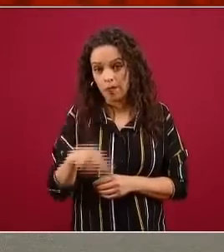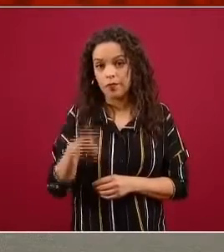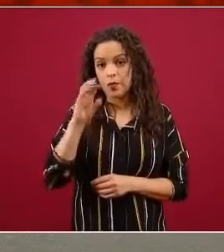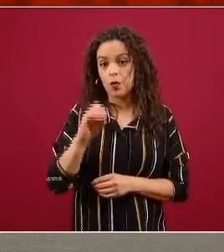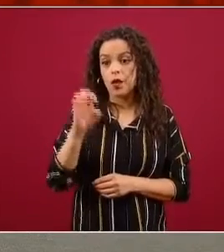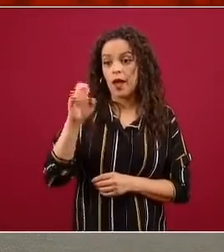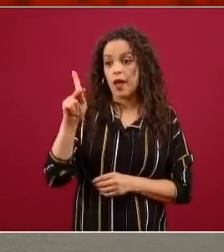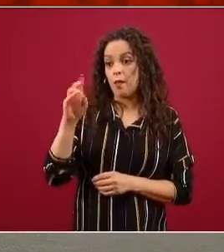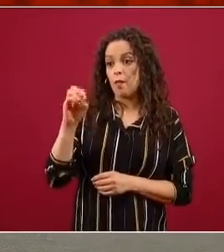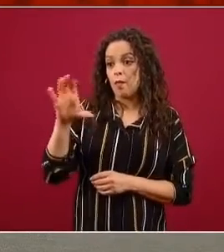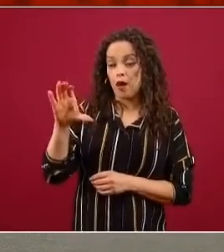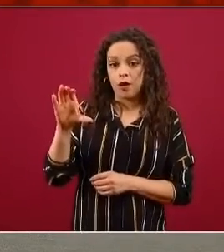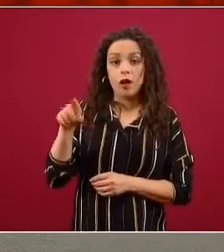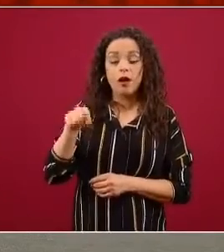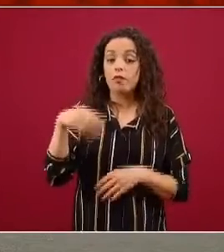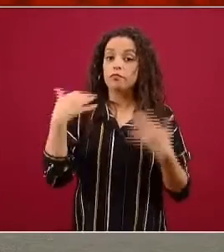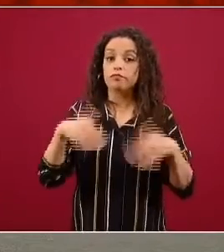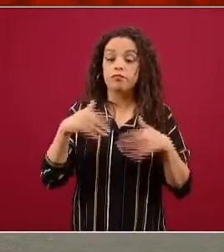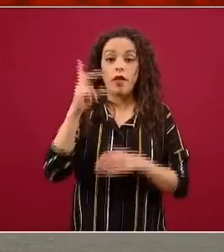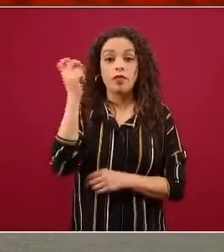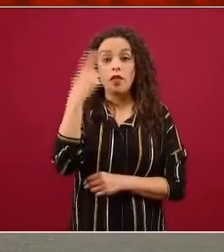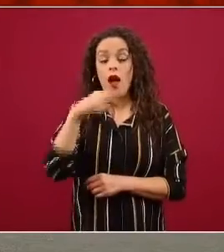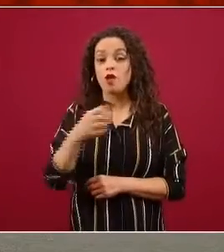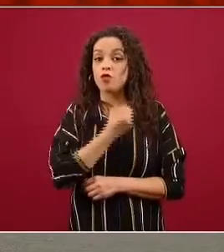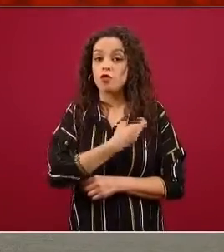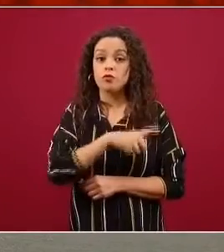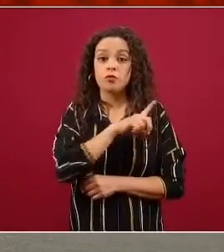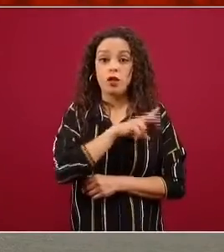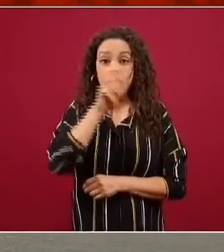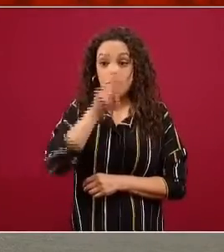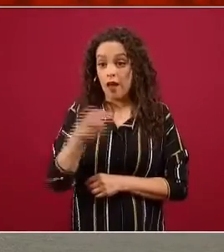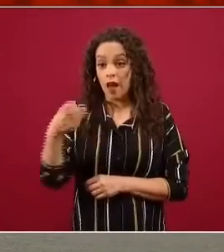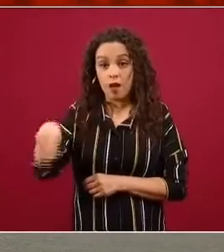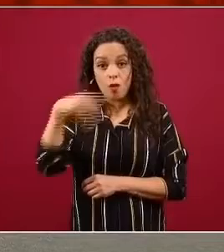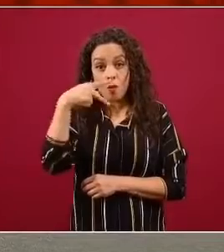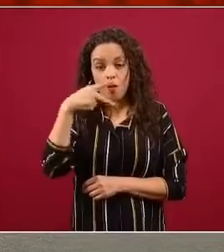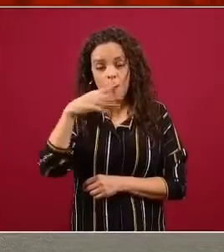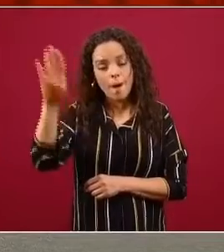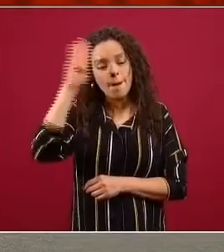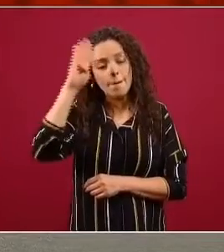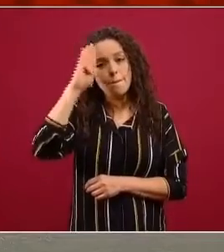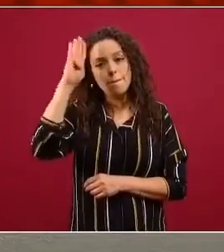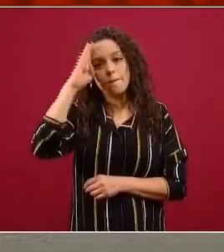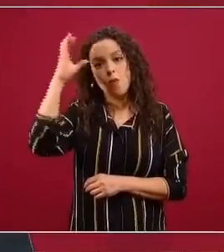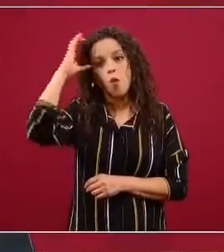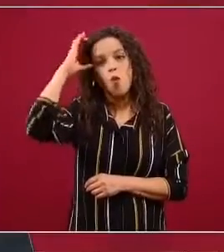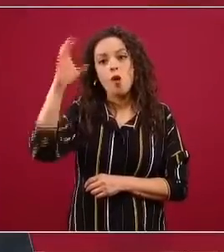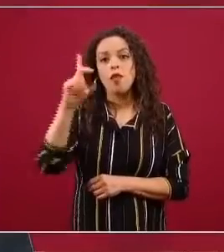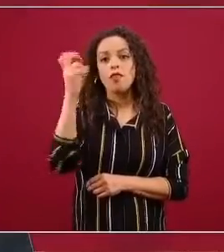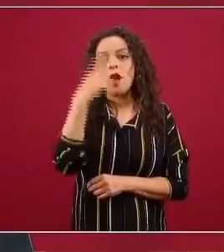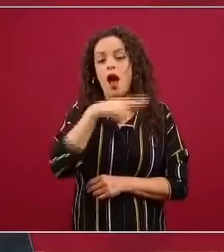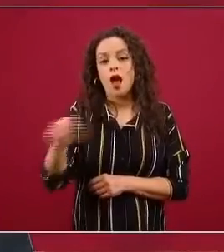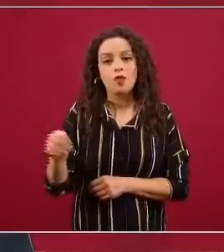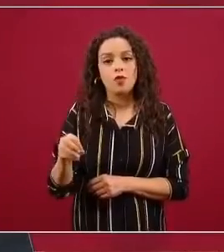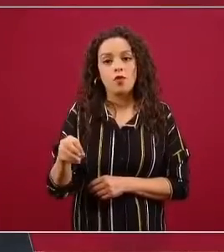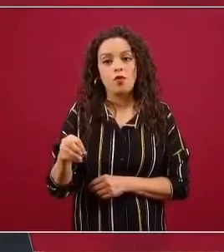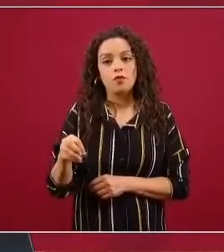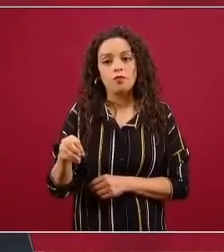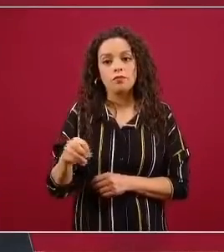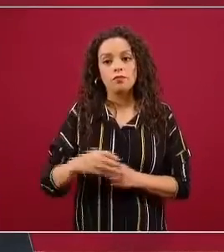el tabaco es invariablemente dañino a la salud, es un producto muy nocivo para la salud en cualquiera de las formas de